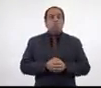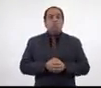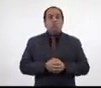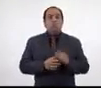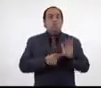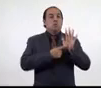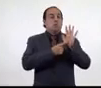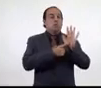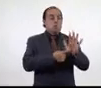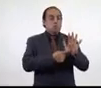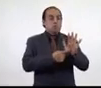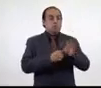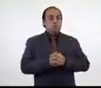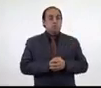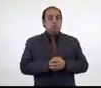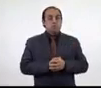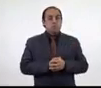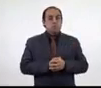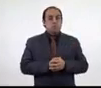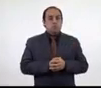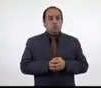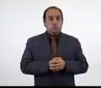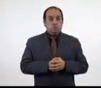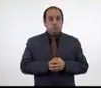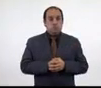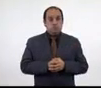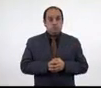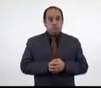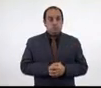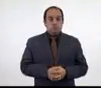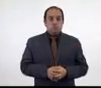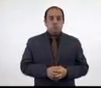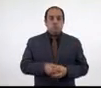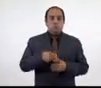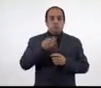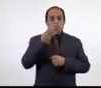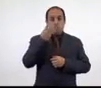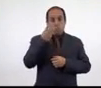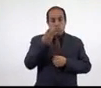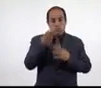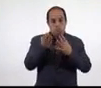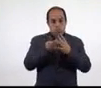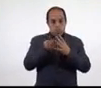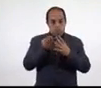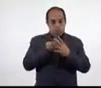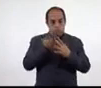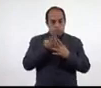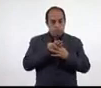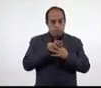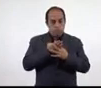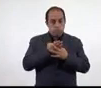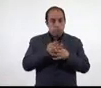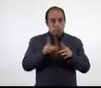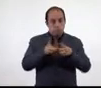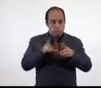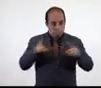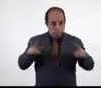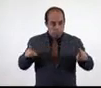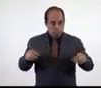a presentar de manera preliminar las tres fases que tenemos que